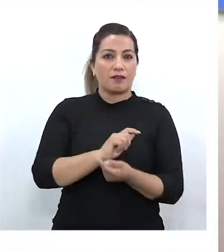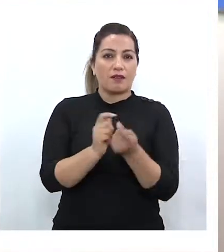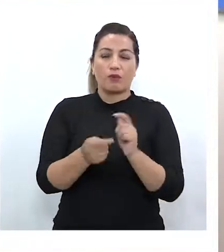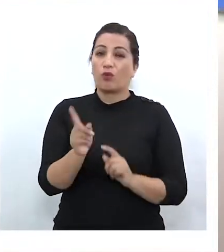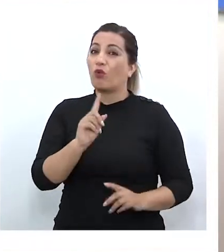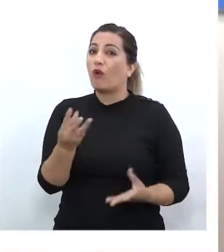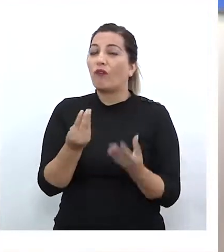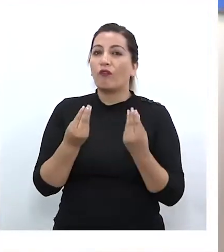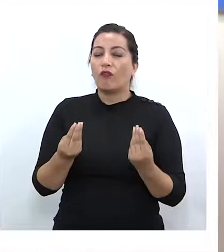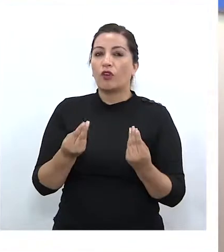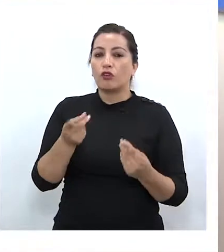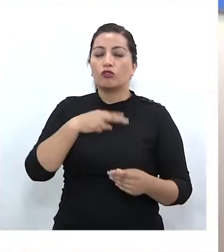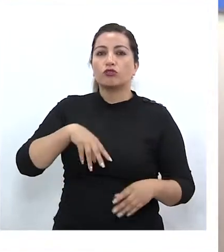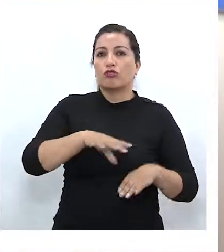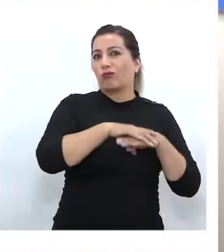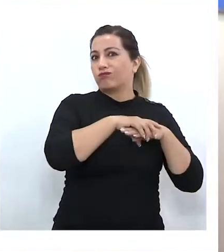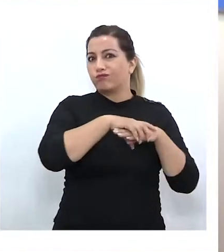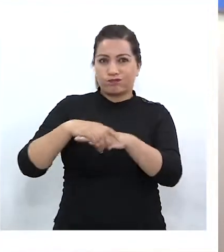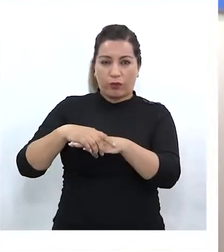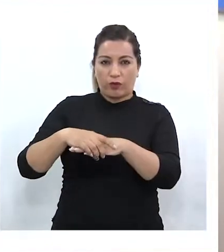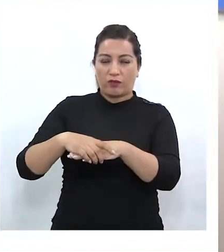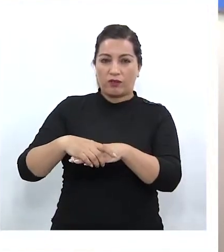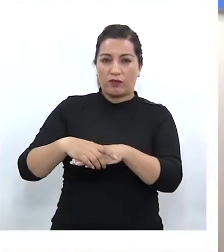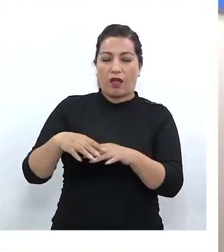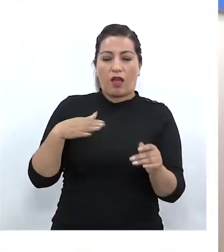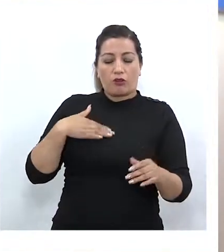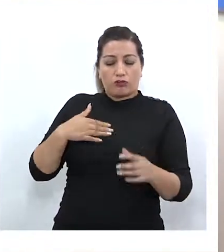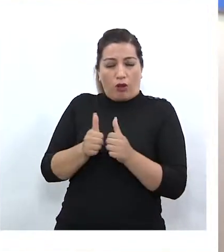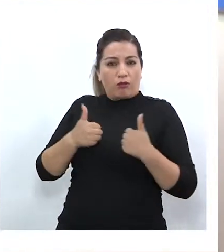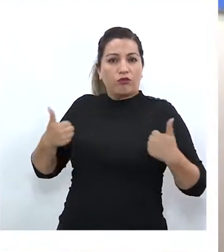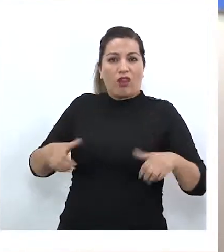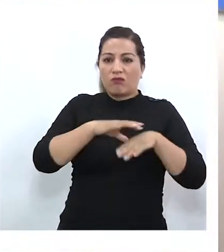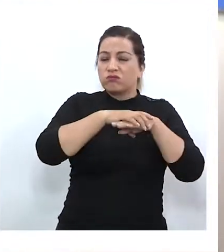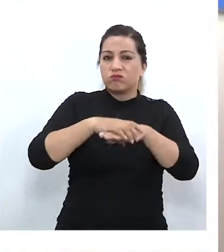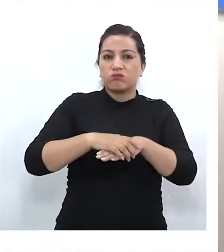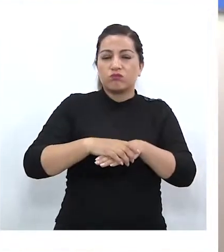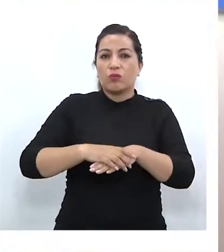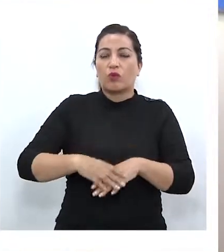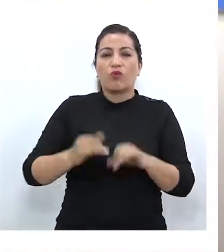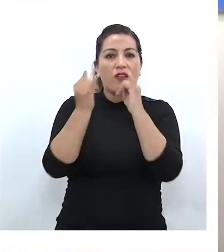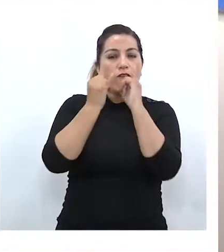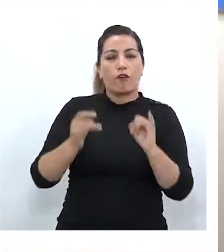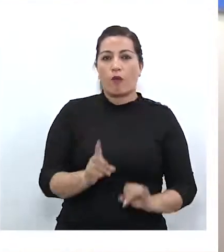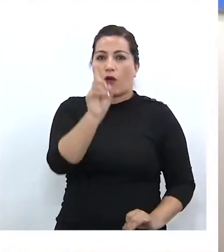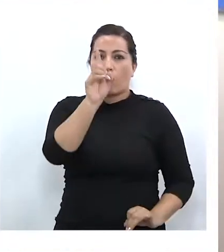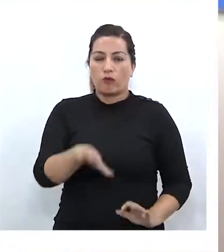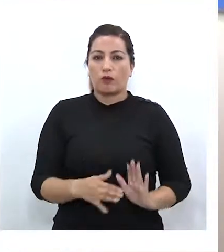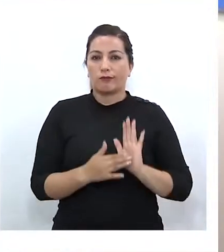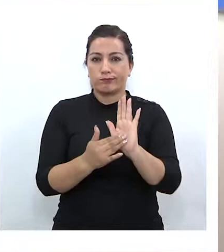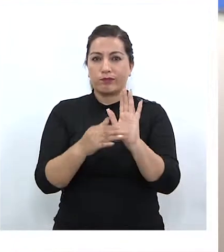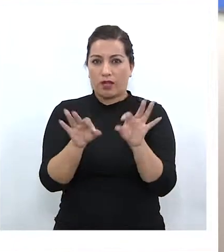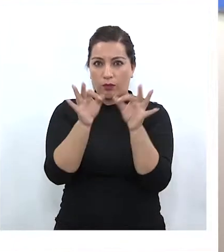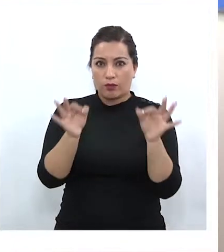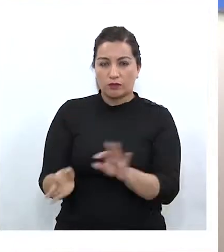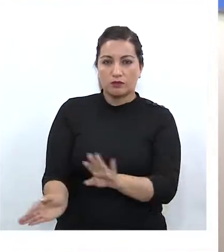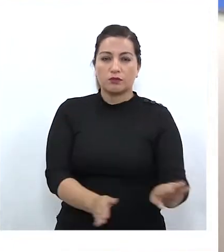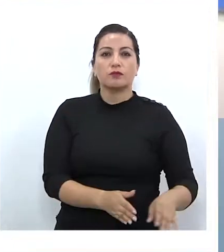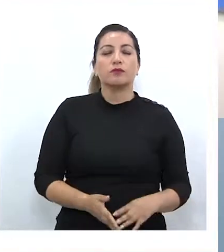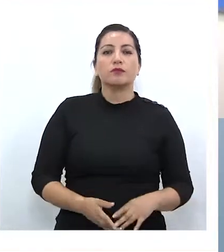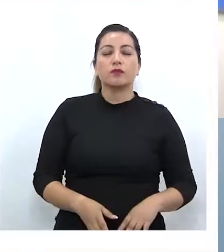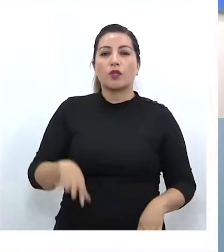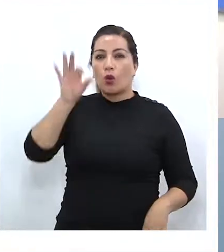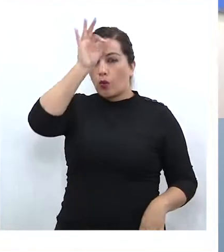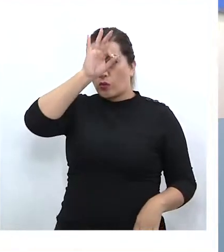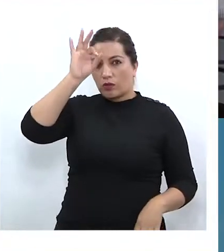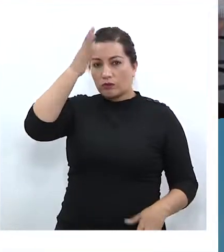creemos que no es bueno imponer desde la autoridad un modelo único de cómo impartir la educación. Ahora, desde el